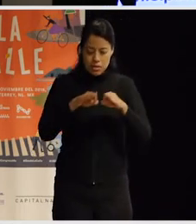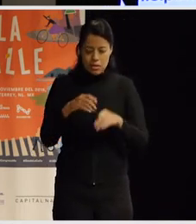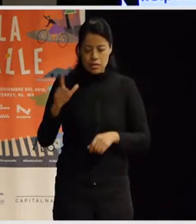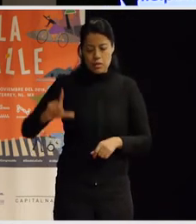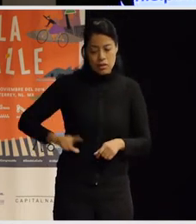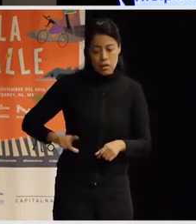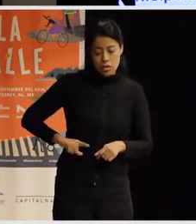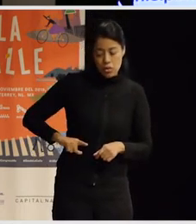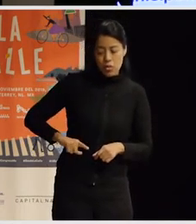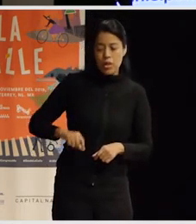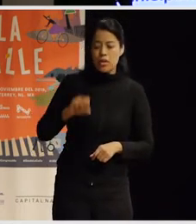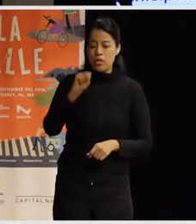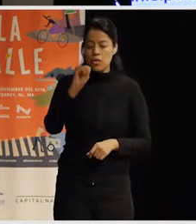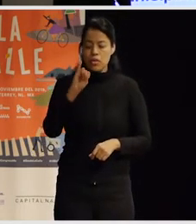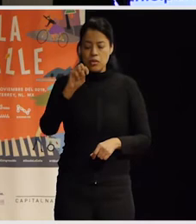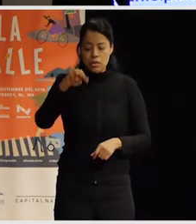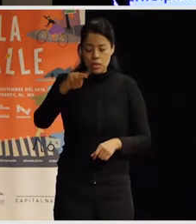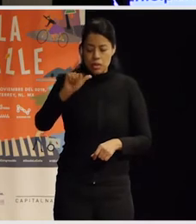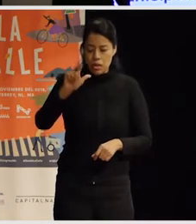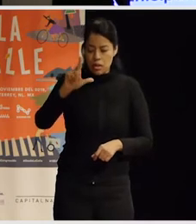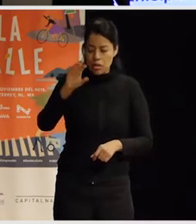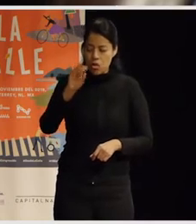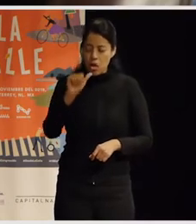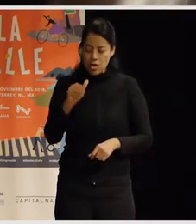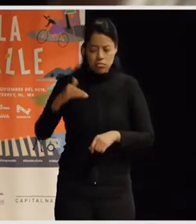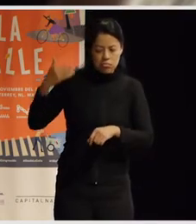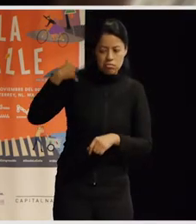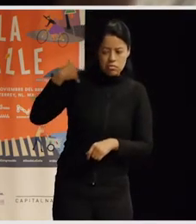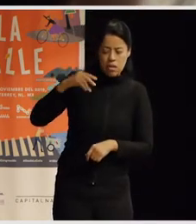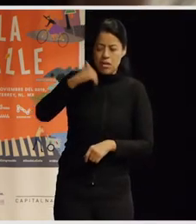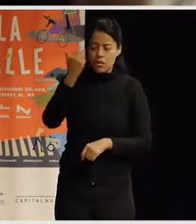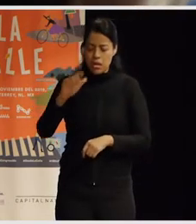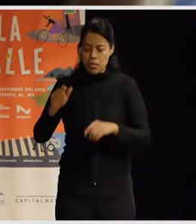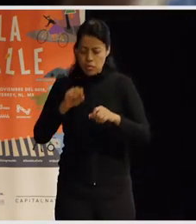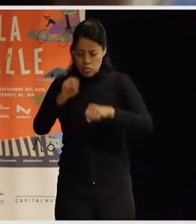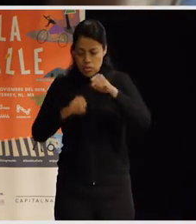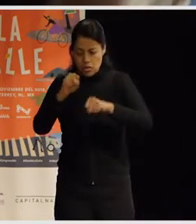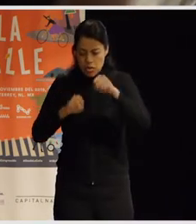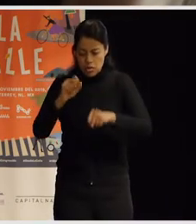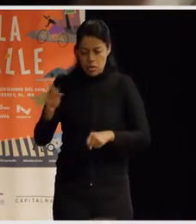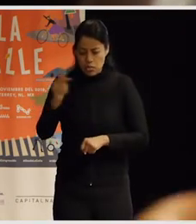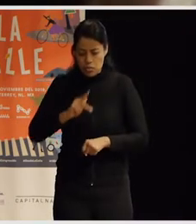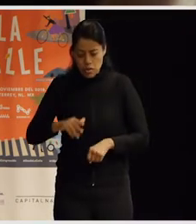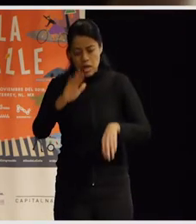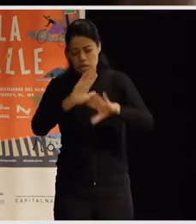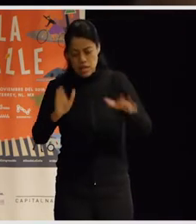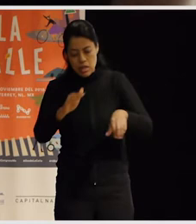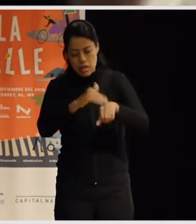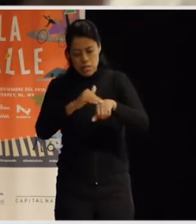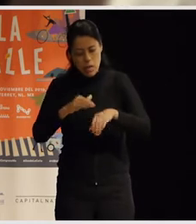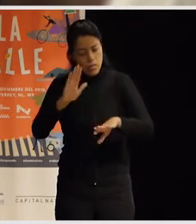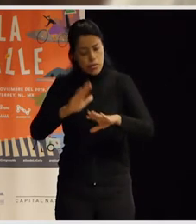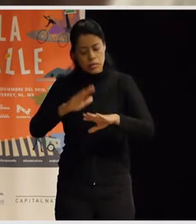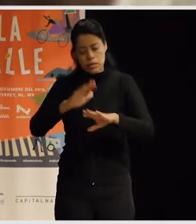gobierno de sinaloa nos llamó y nos dijo queremos poner un sistema de bicicletas públicas ya vimos a varios proveedores y les dijimos a ver lo primero